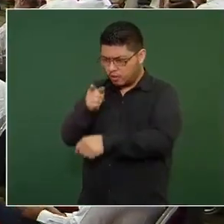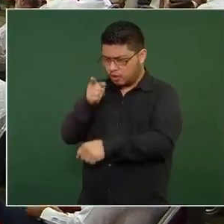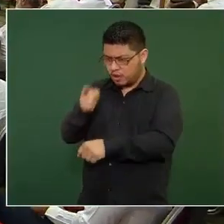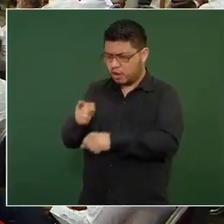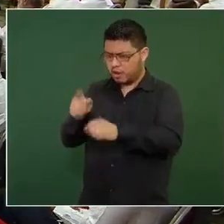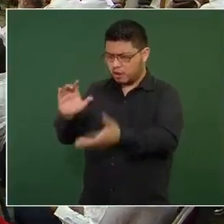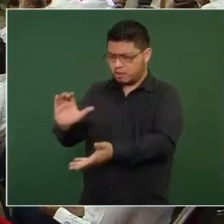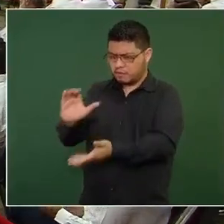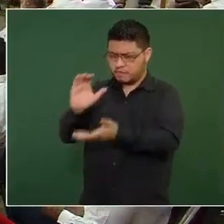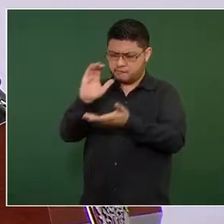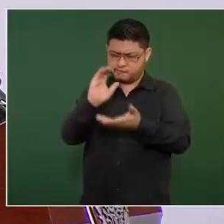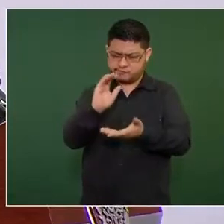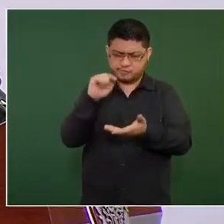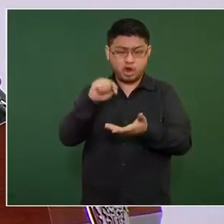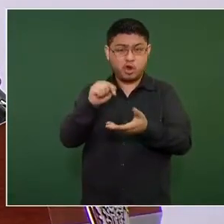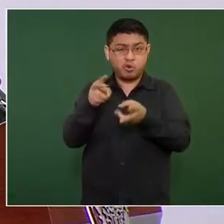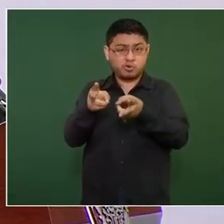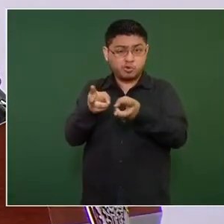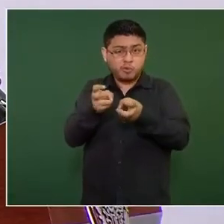las